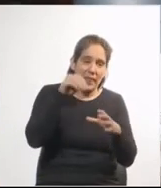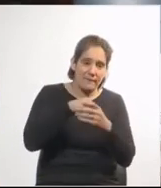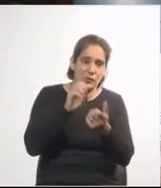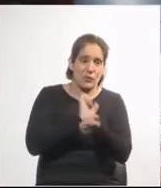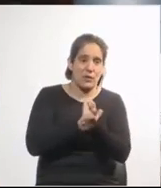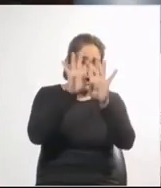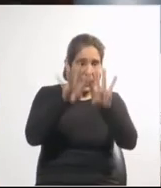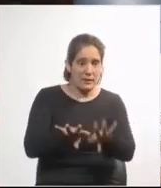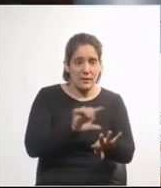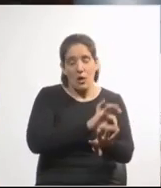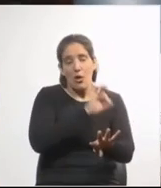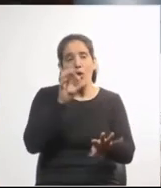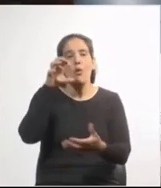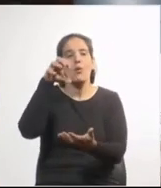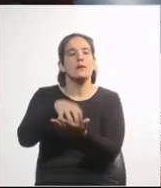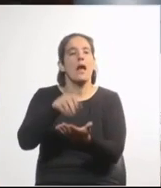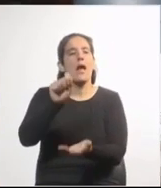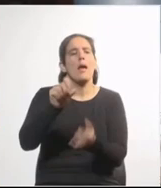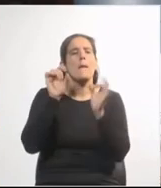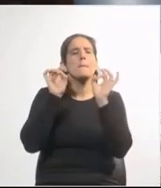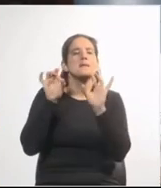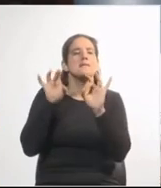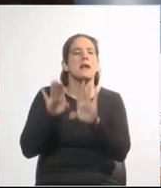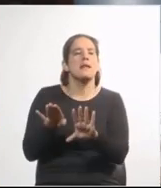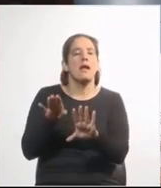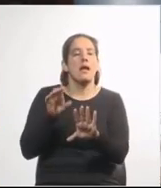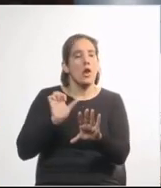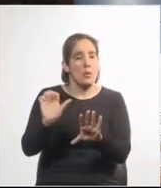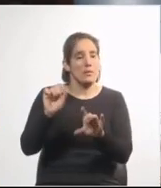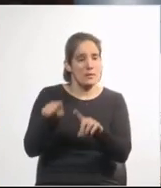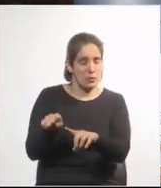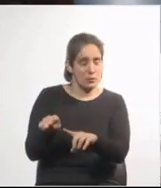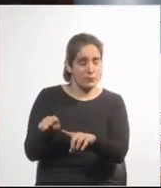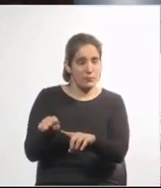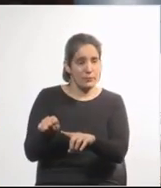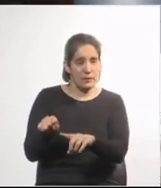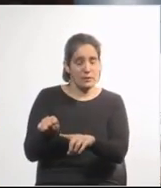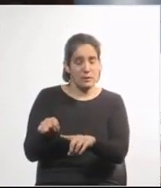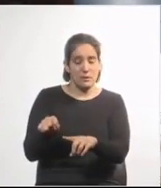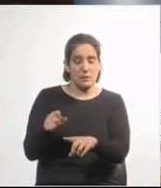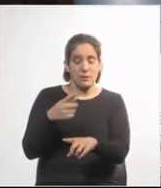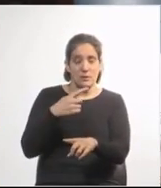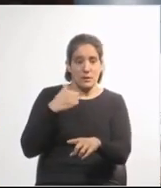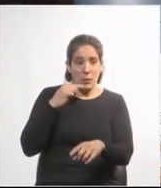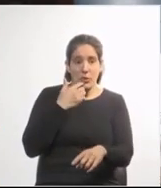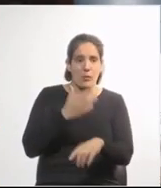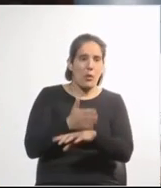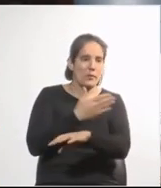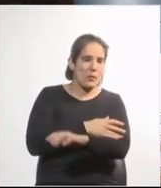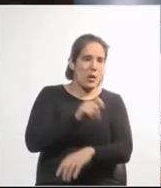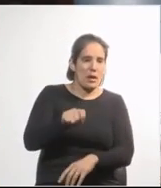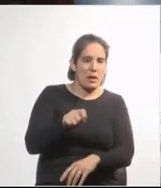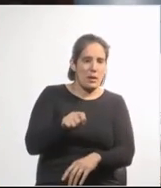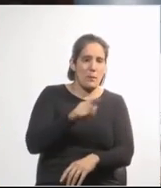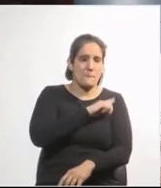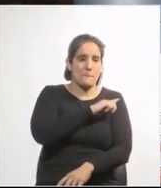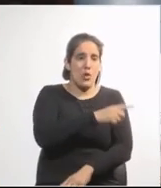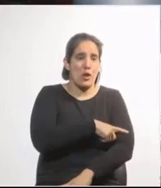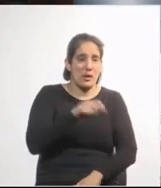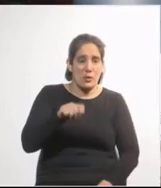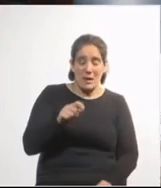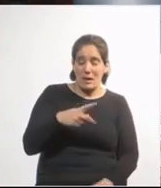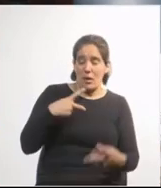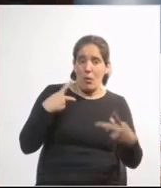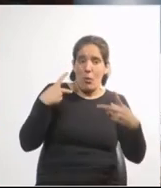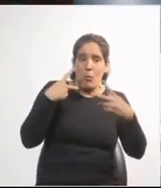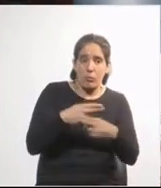de Homicidio. Como dijimos al principio, el Poder Judicial tuvo un recorte en estos 3 años de 100